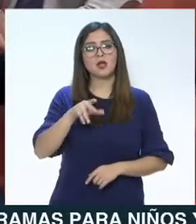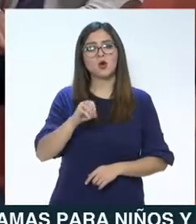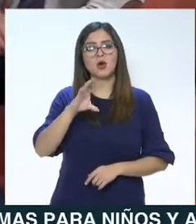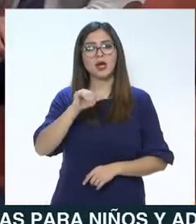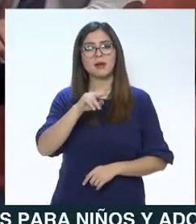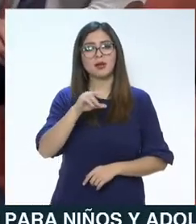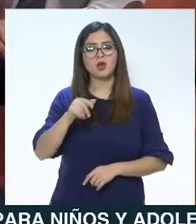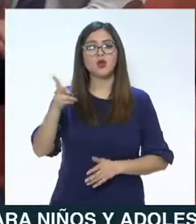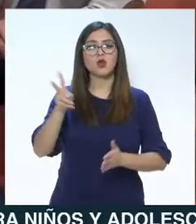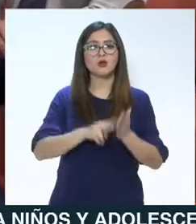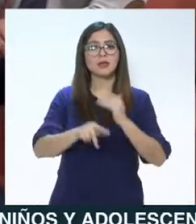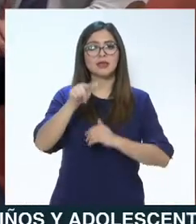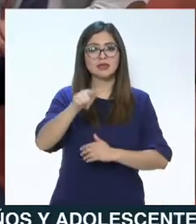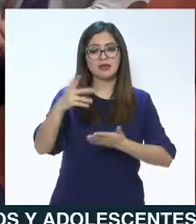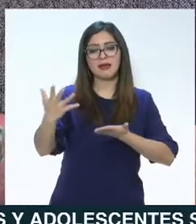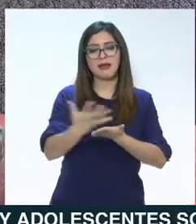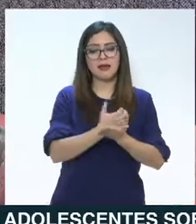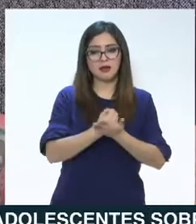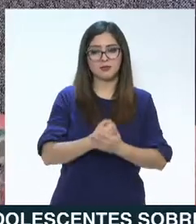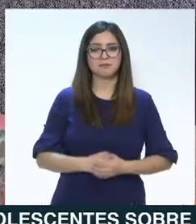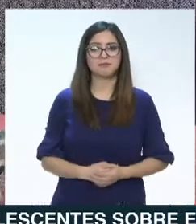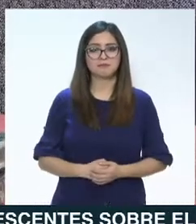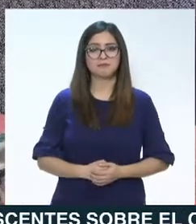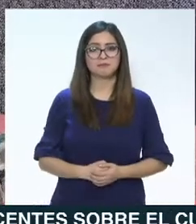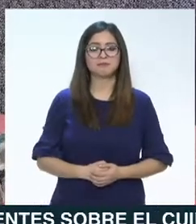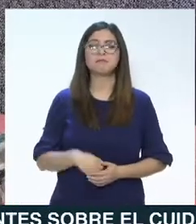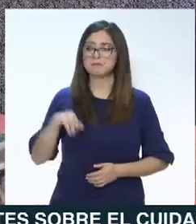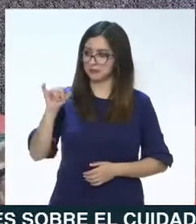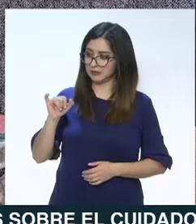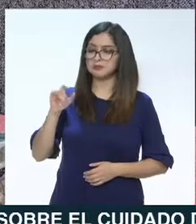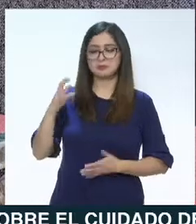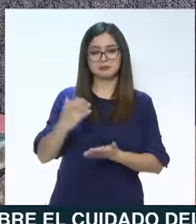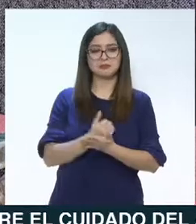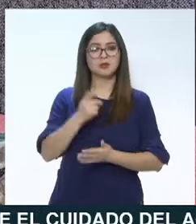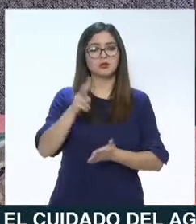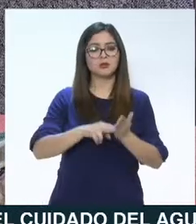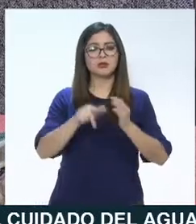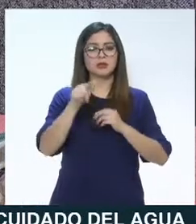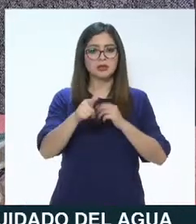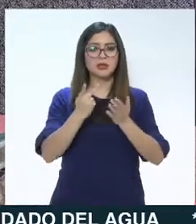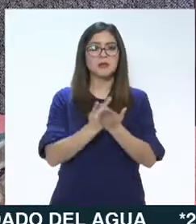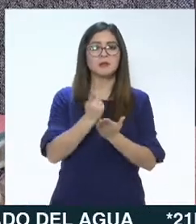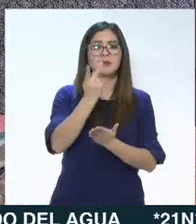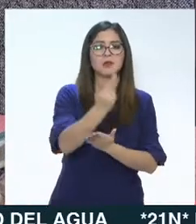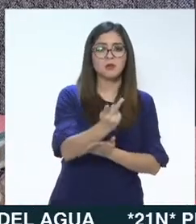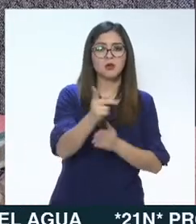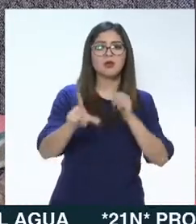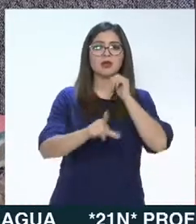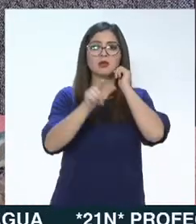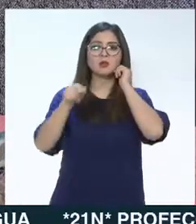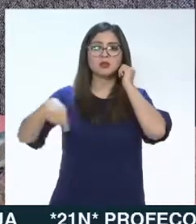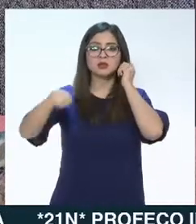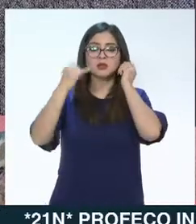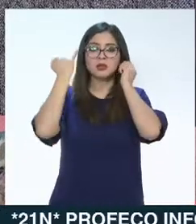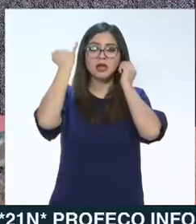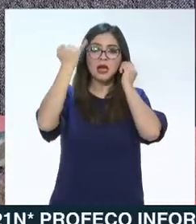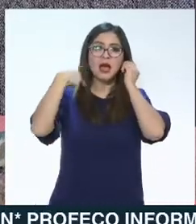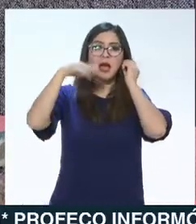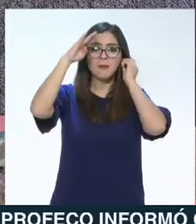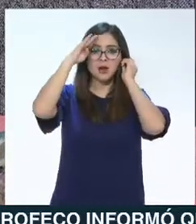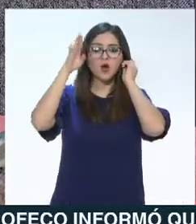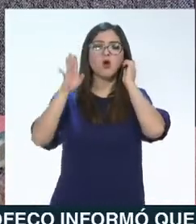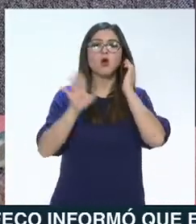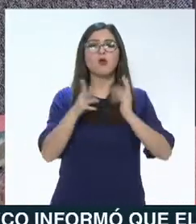premio en 2017. Sí, ¿no? 2017. Sí, 2017. Y ya a partir de eso decide montar la obra, ¿no?